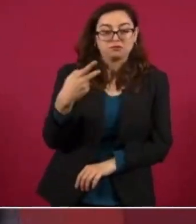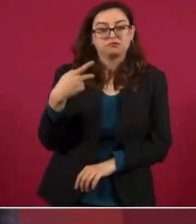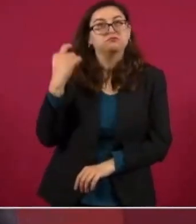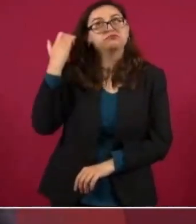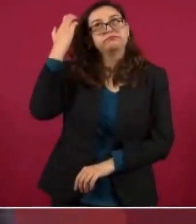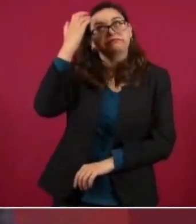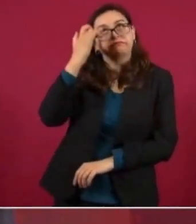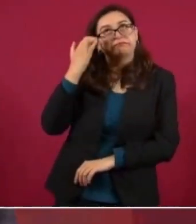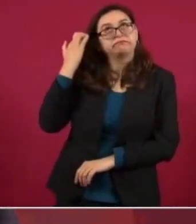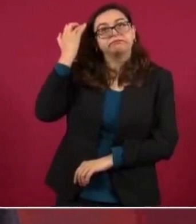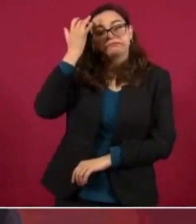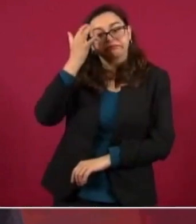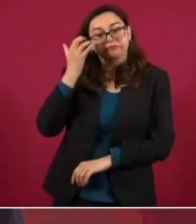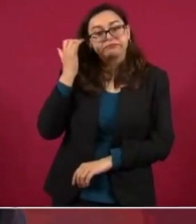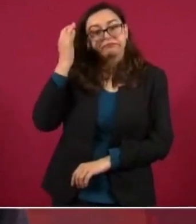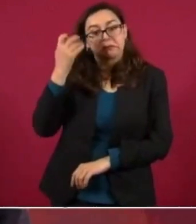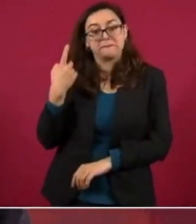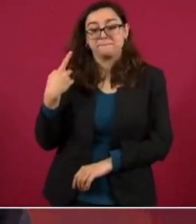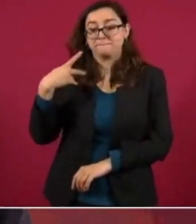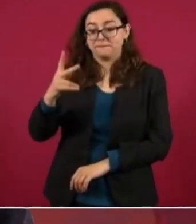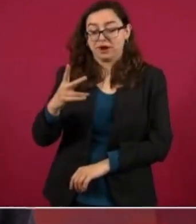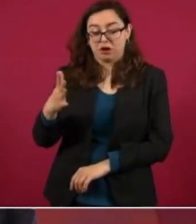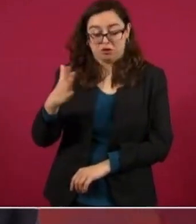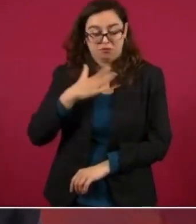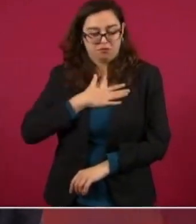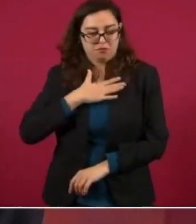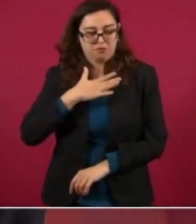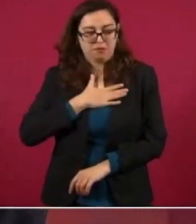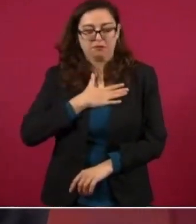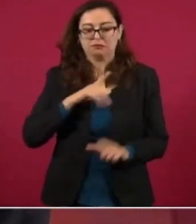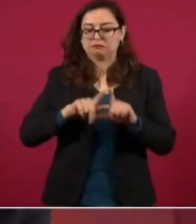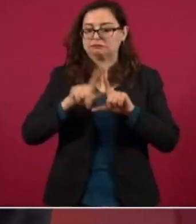por lo que a mí corresponde como gobernante del país,